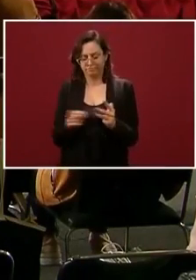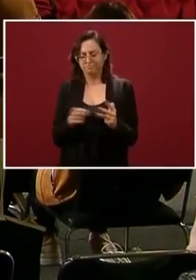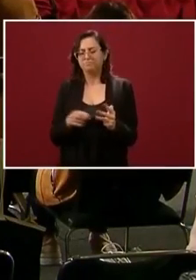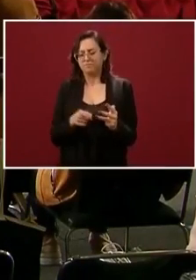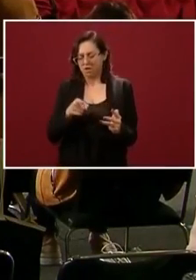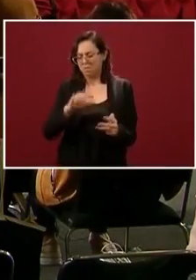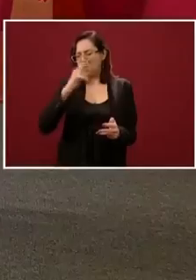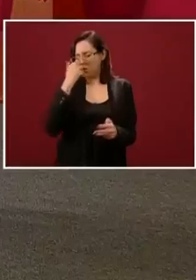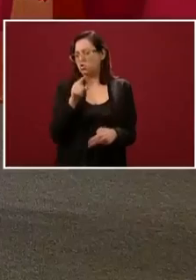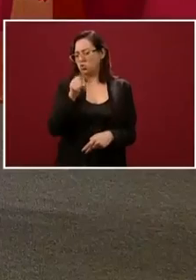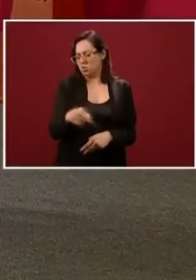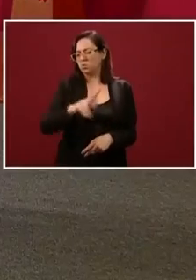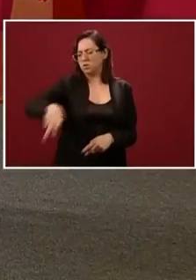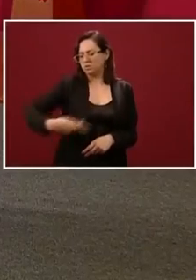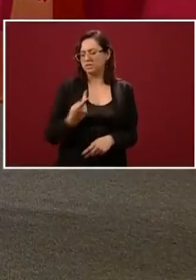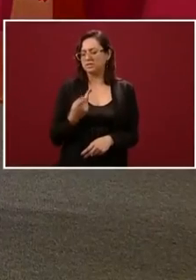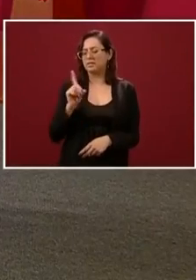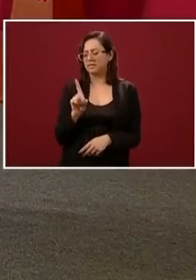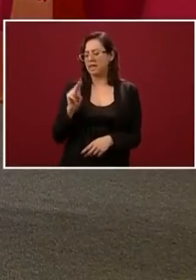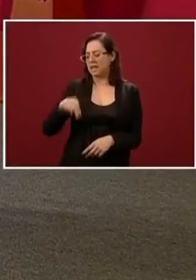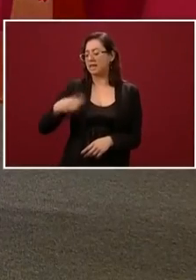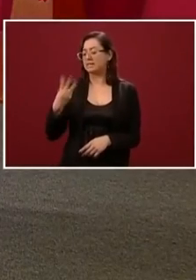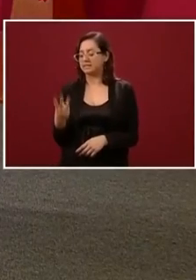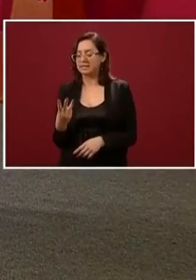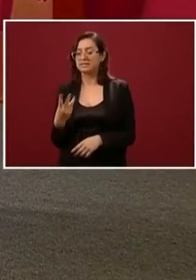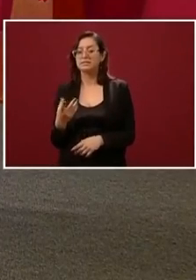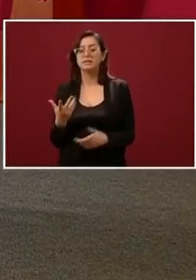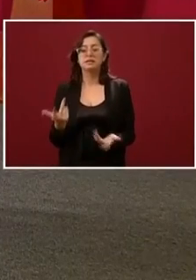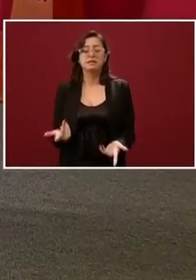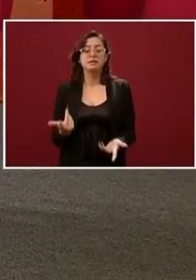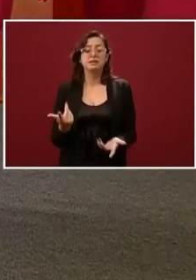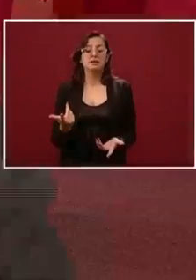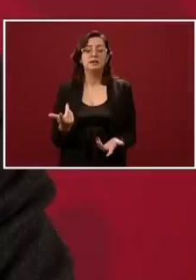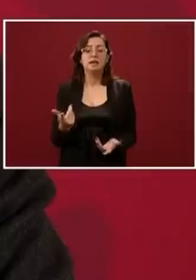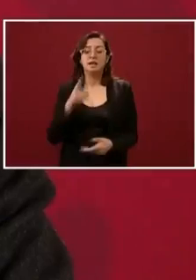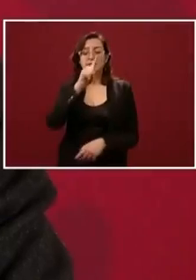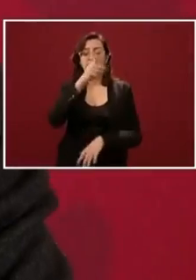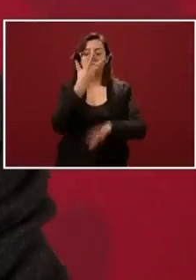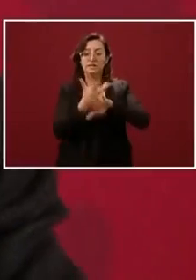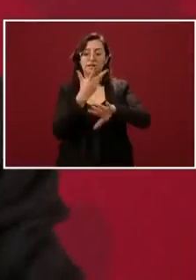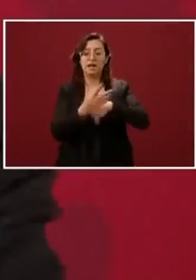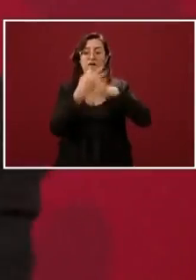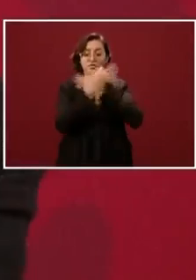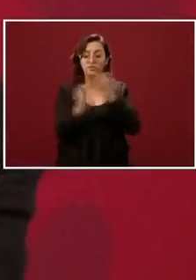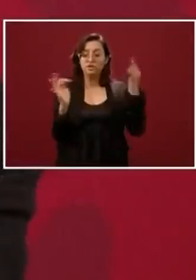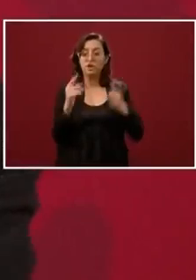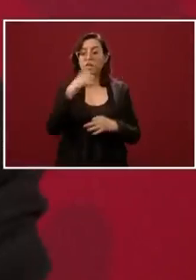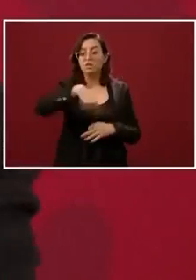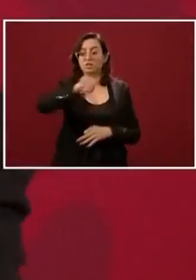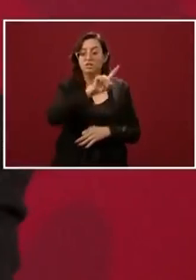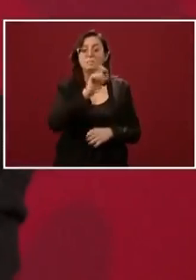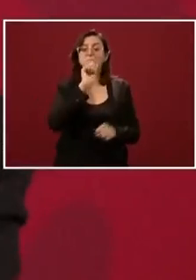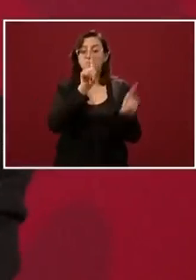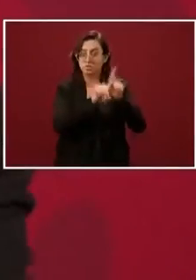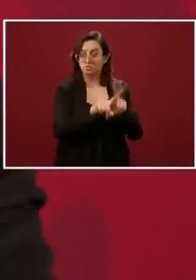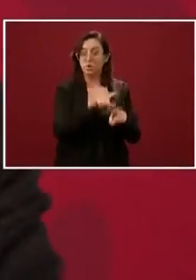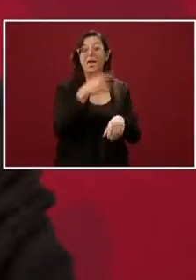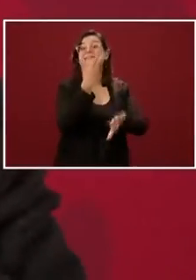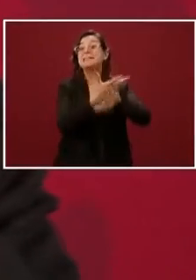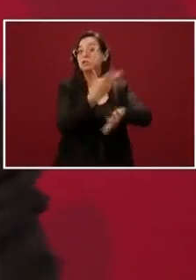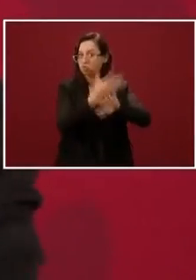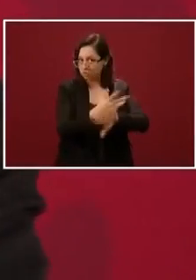cuando me preguntó eso y ocurrió esa pregunta justo en el día que Estados Unidos anunció que utilizaría su Guardia Nacional, Estados